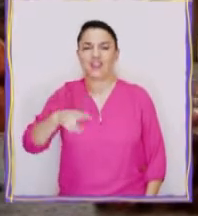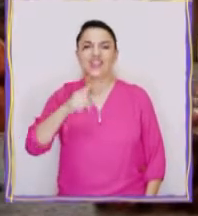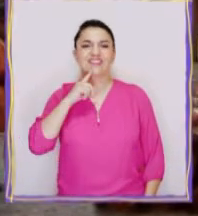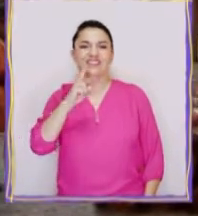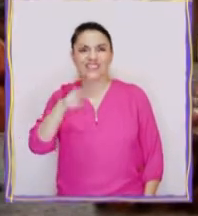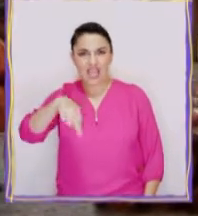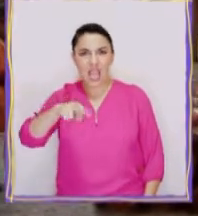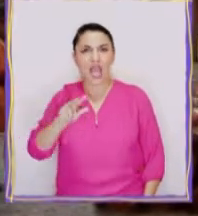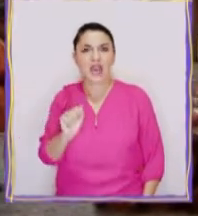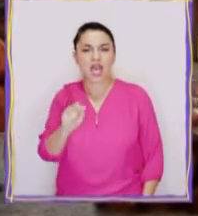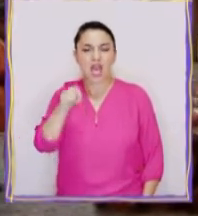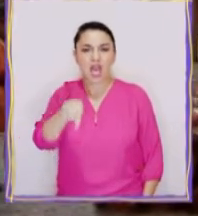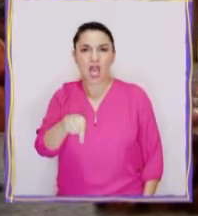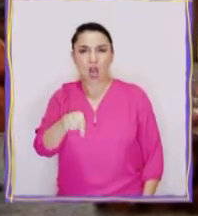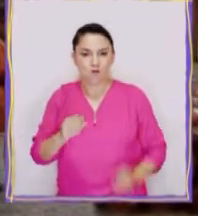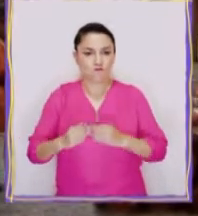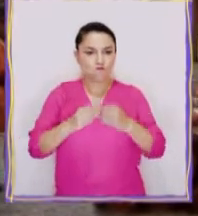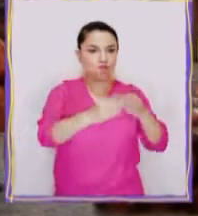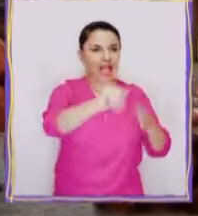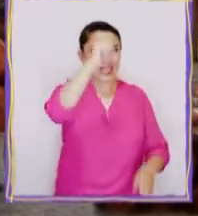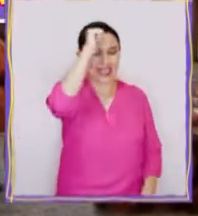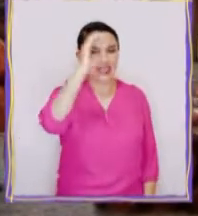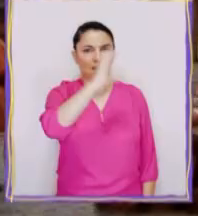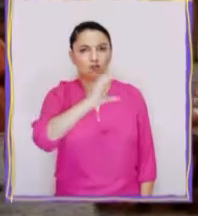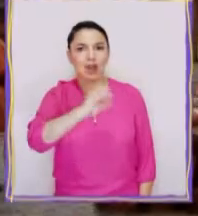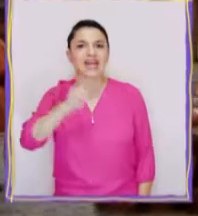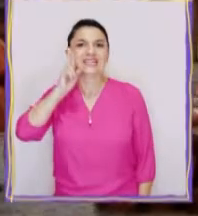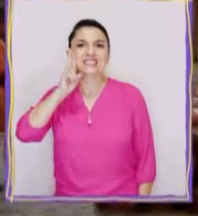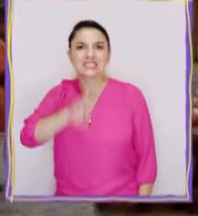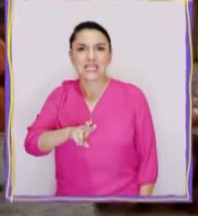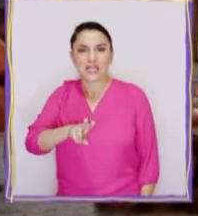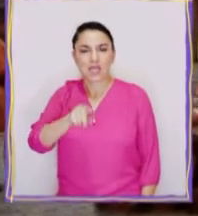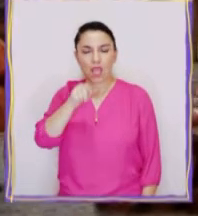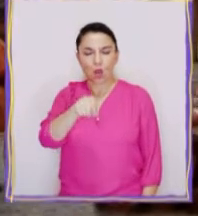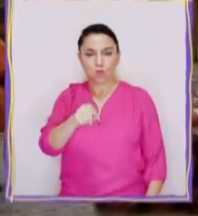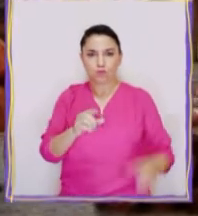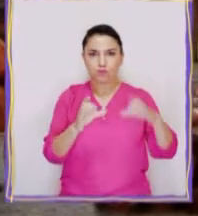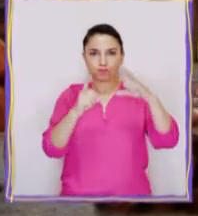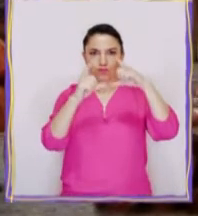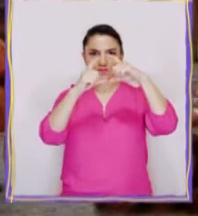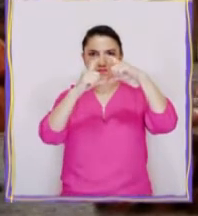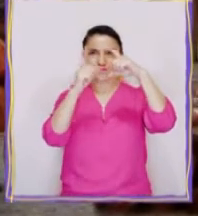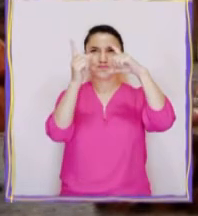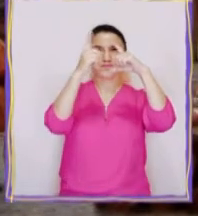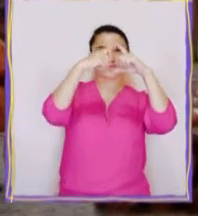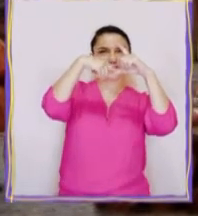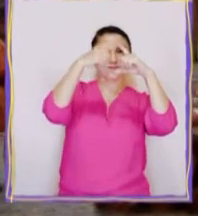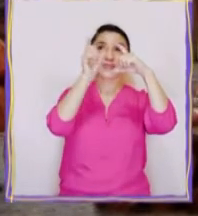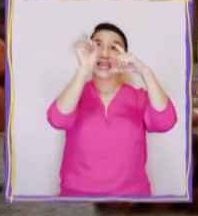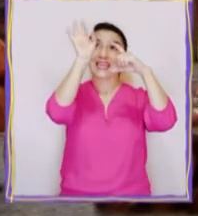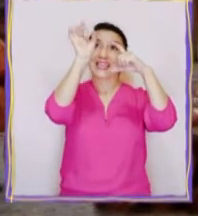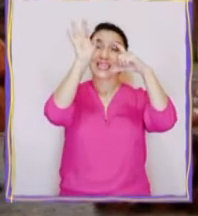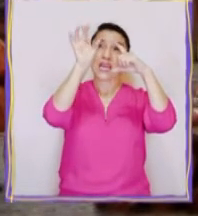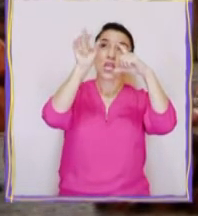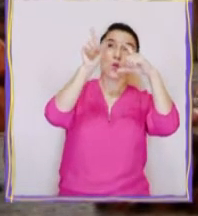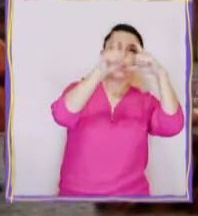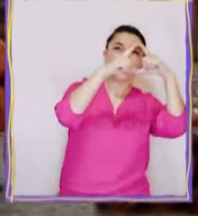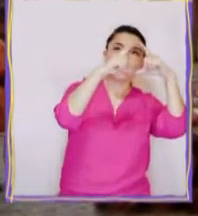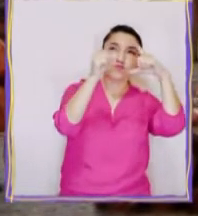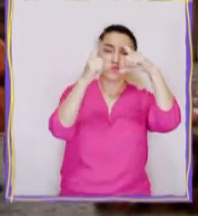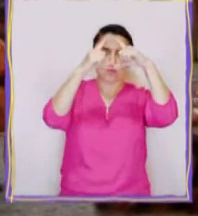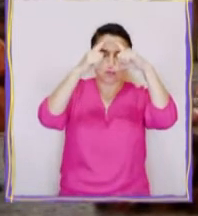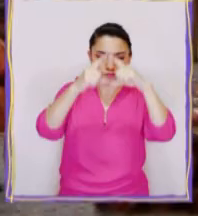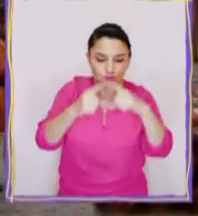zarpe a buscar las Indias sin un astrolabio? Astrolabio, instrumento utilizado en la navegación que permitía calcular